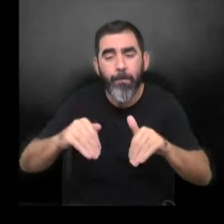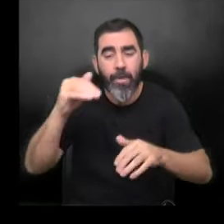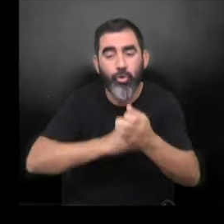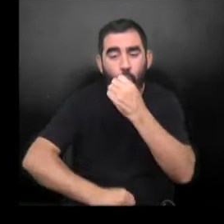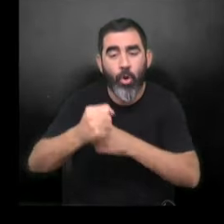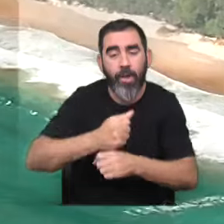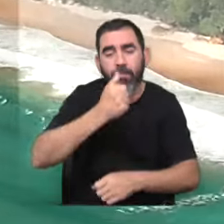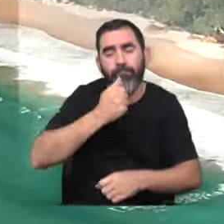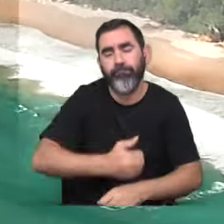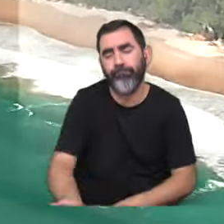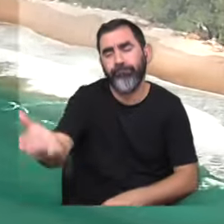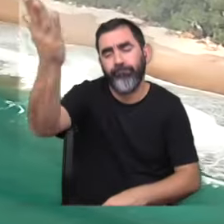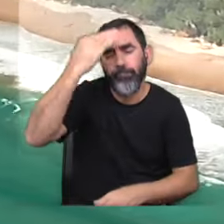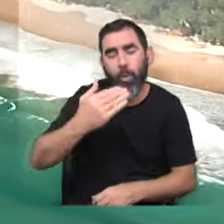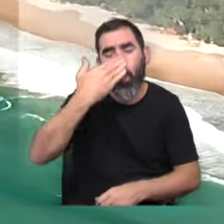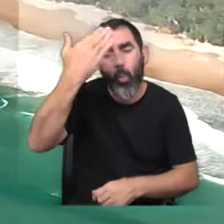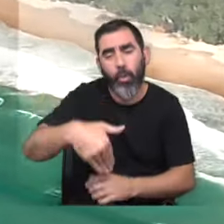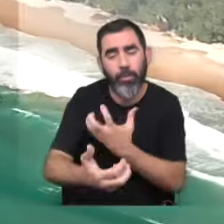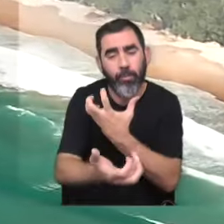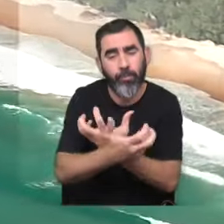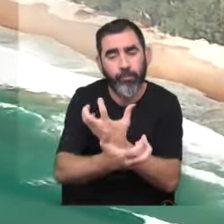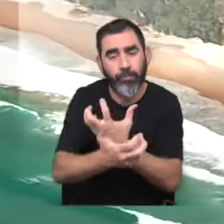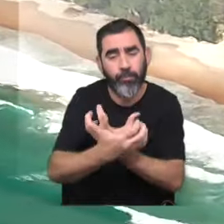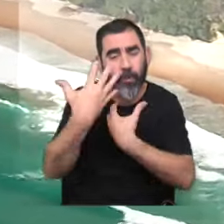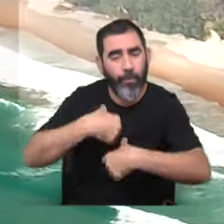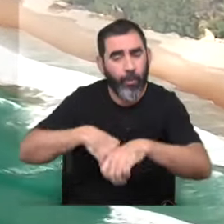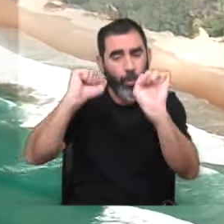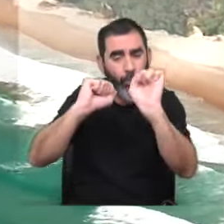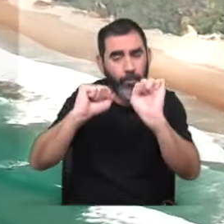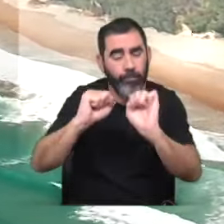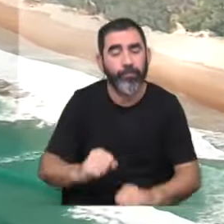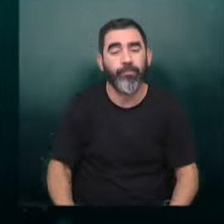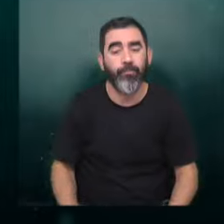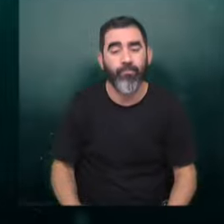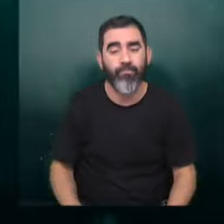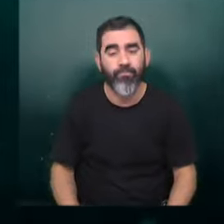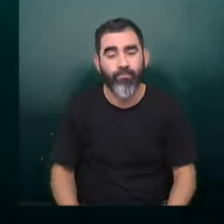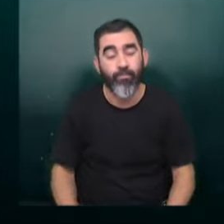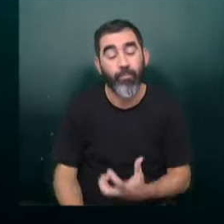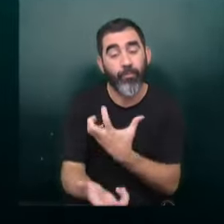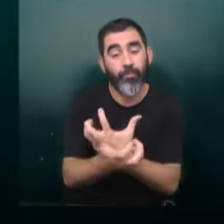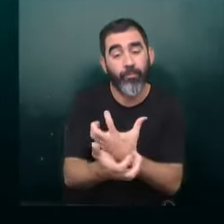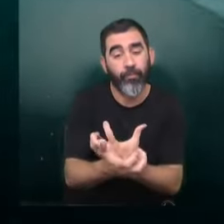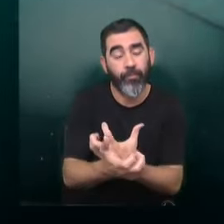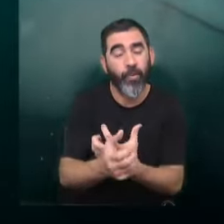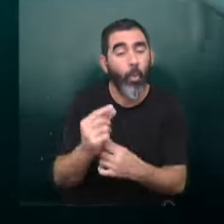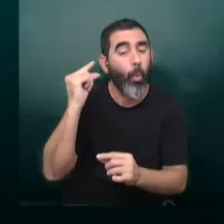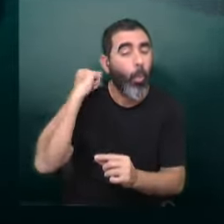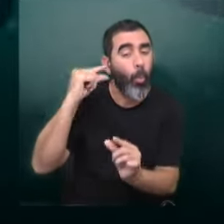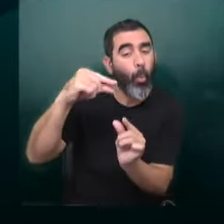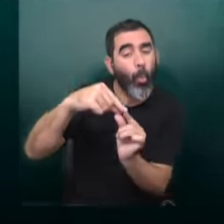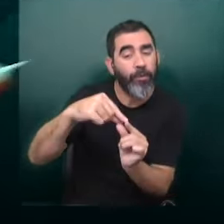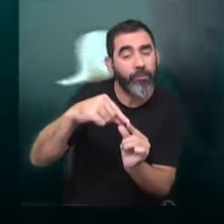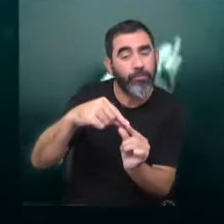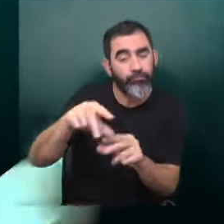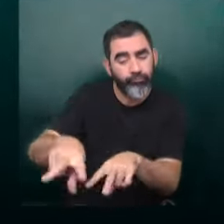años más antiguo que los fósiles de sauropterigios más viejos conocidos del hemisferio sur. El fósil es una vértebra que se encontró